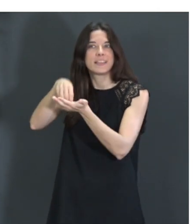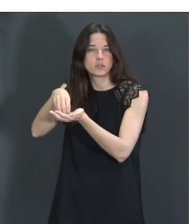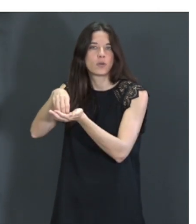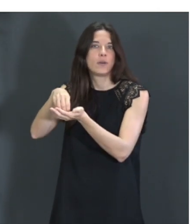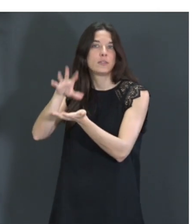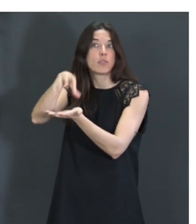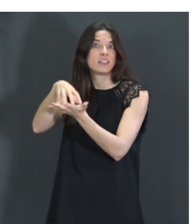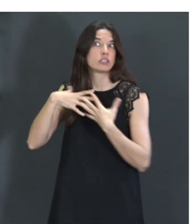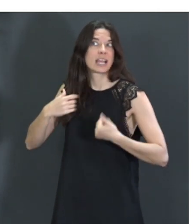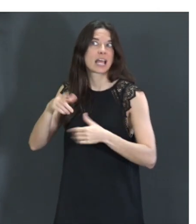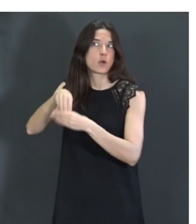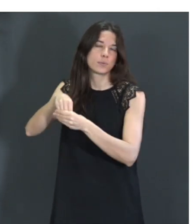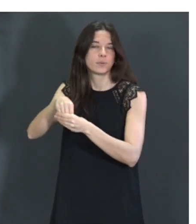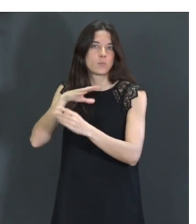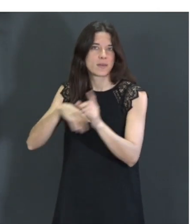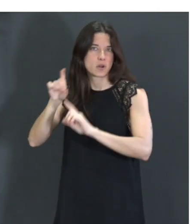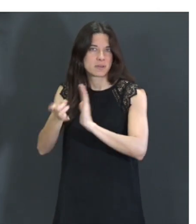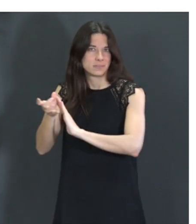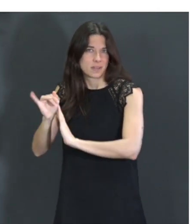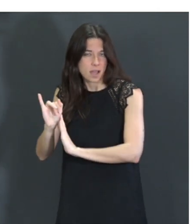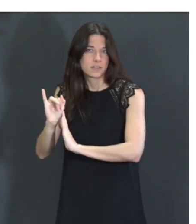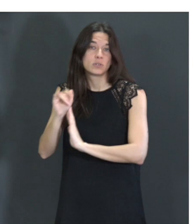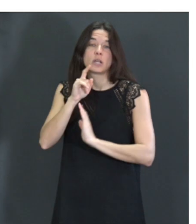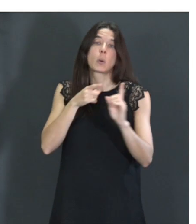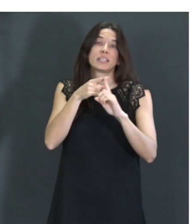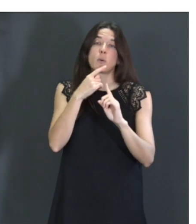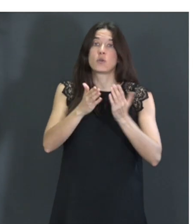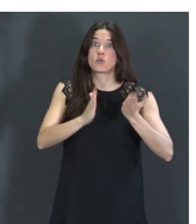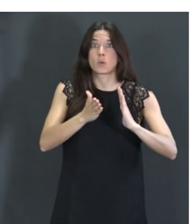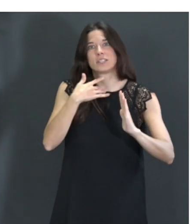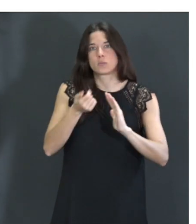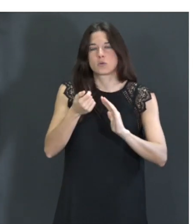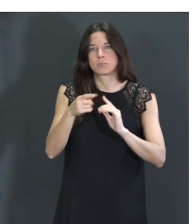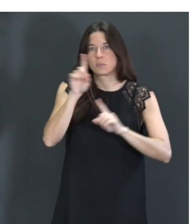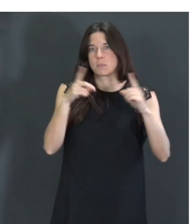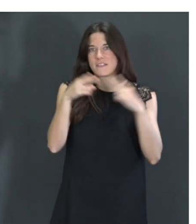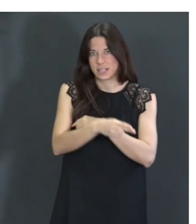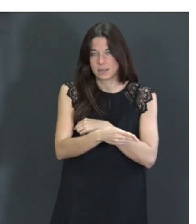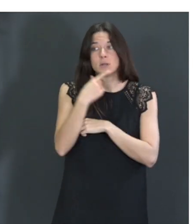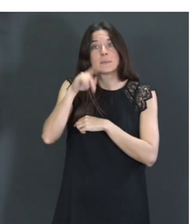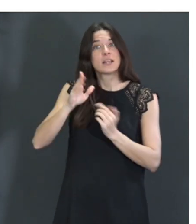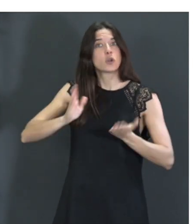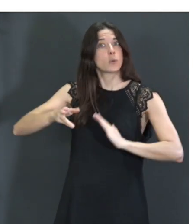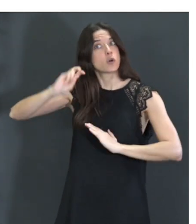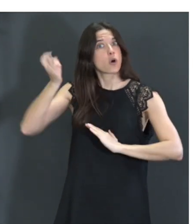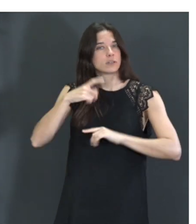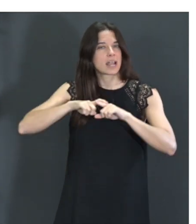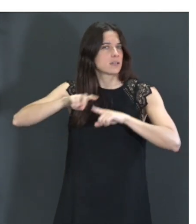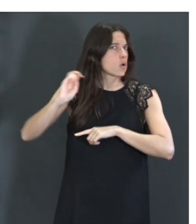por ejemplo. Pero también hay otra serie de robots que tienen otras características